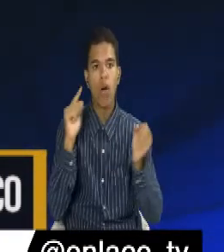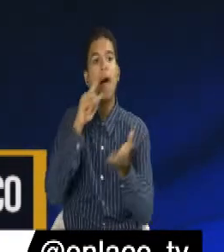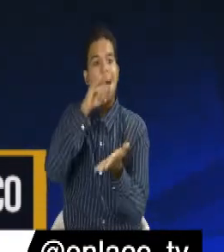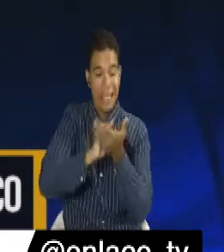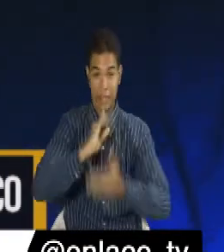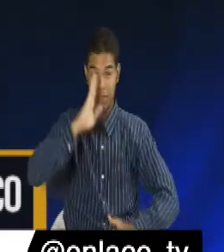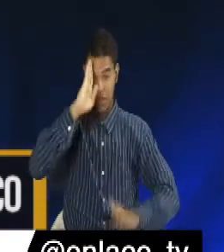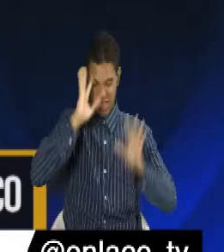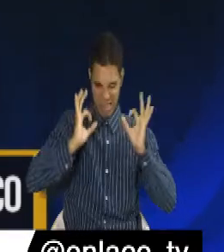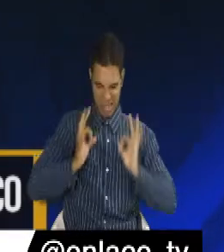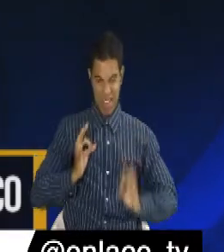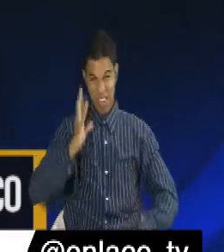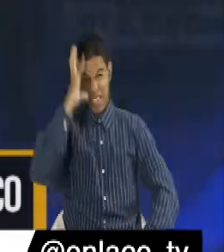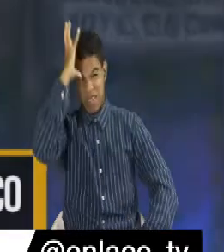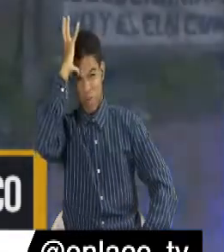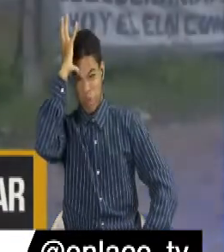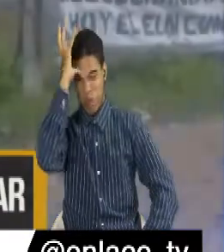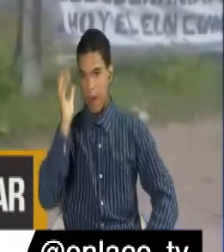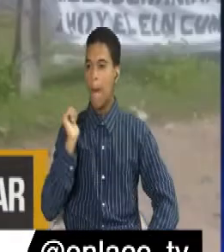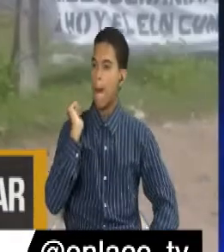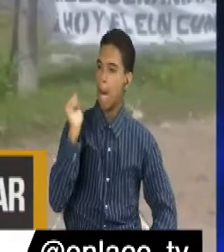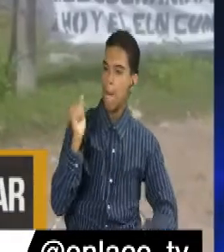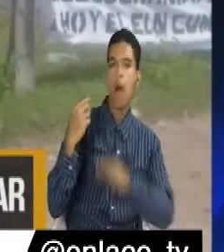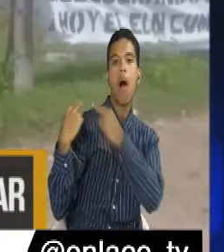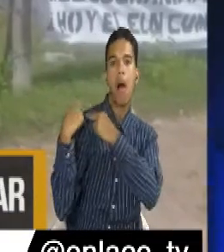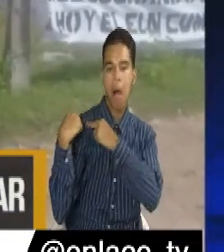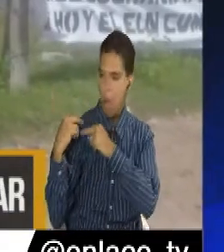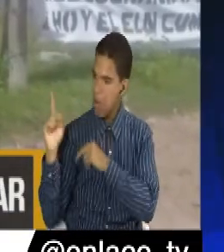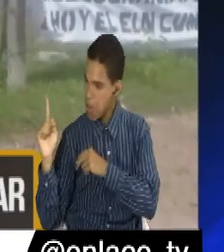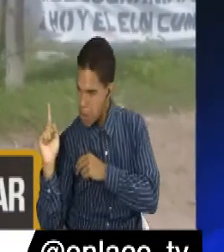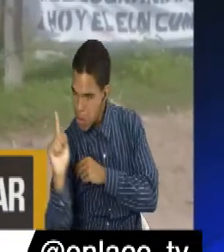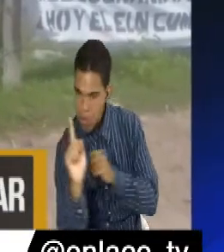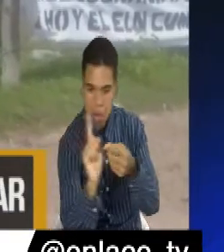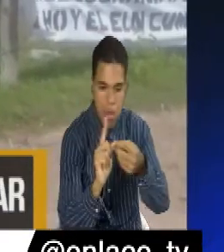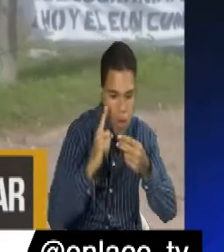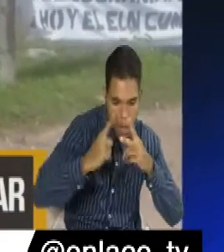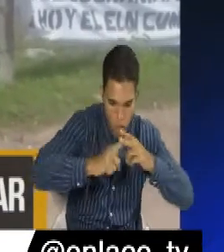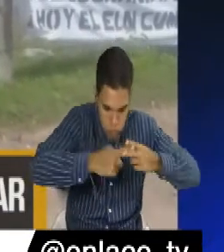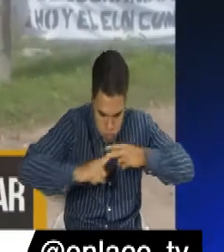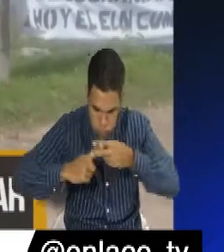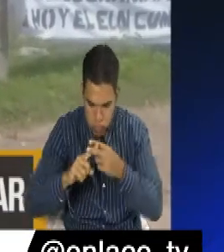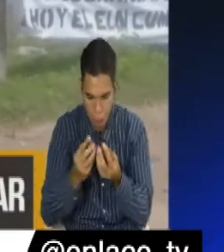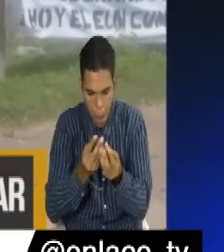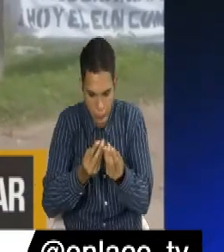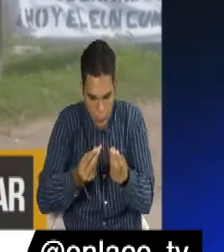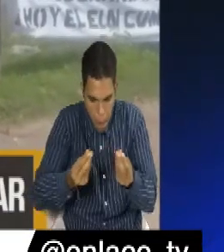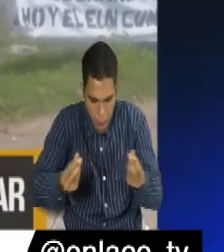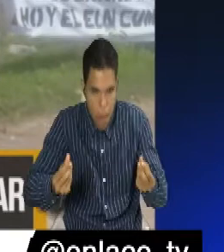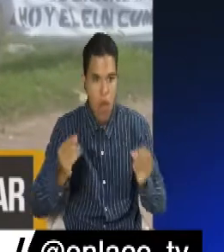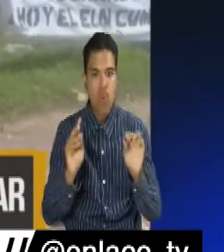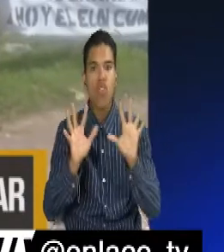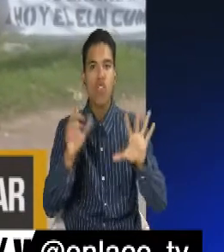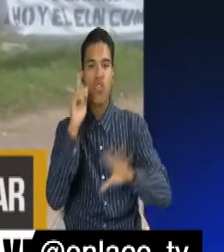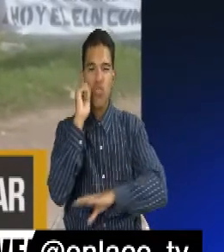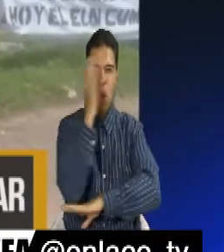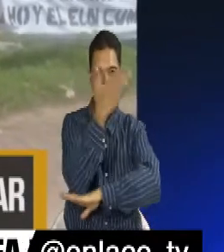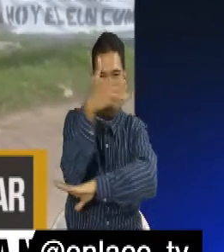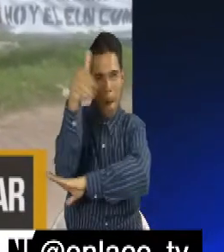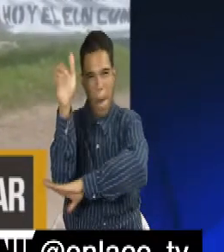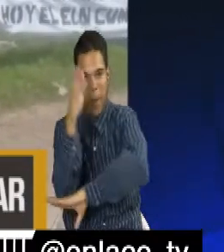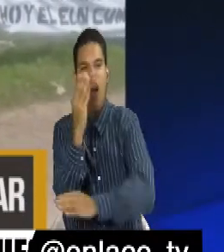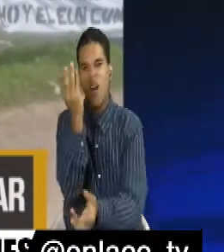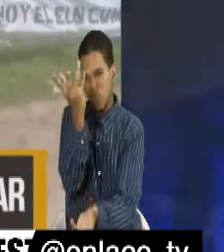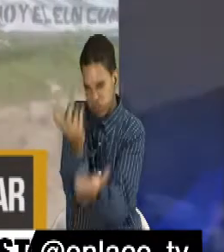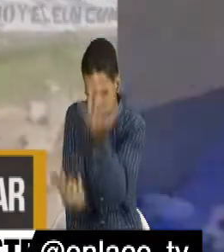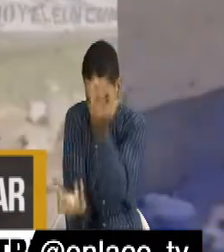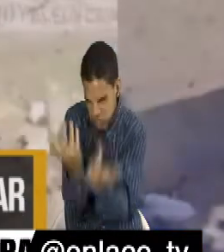de la 5ª Brigada fueron los encargados de destruir el explosivo. De igual forma, fueron demolidas una valla y banderas del ELN, elementos